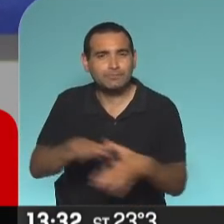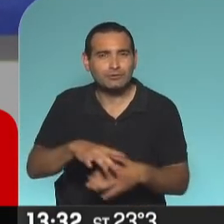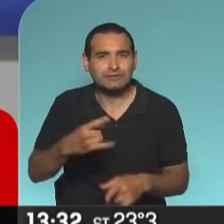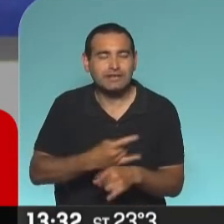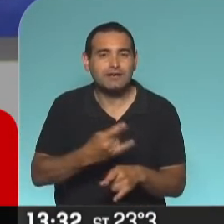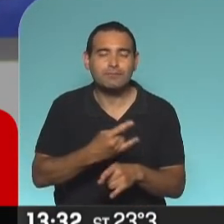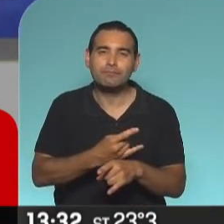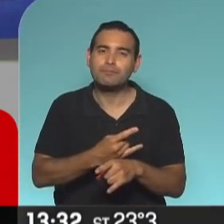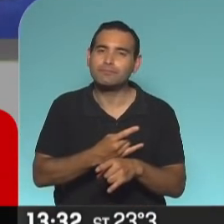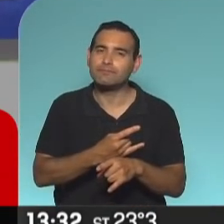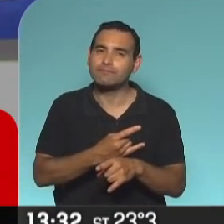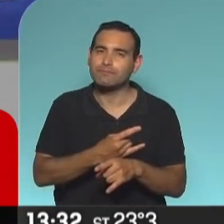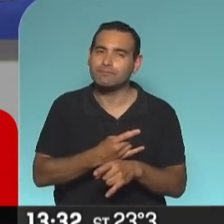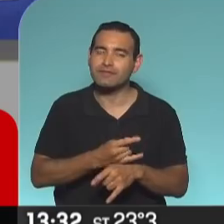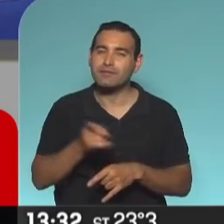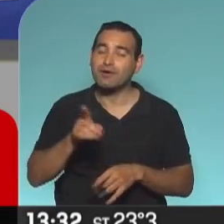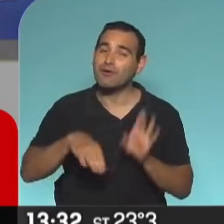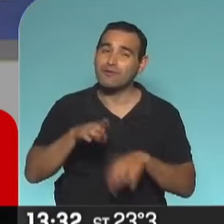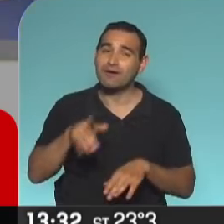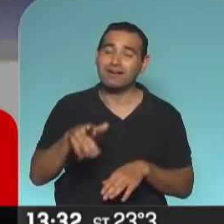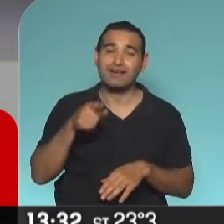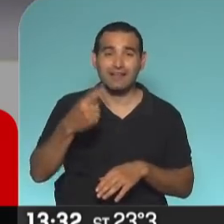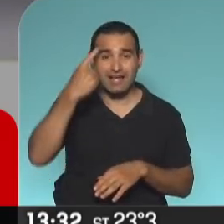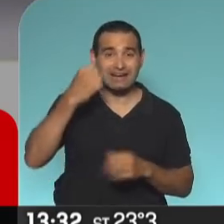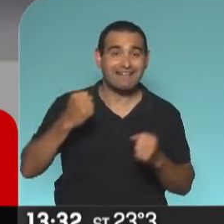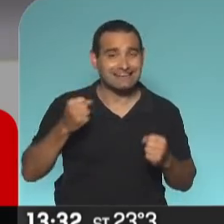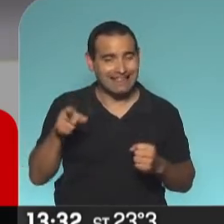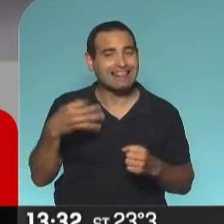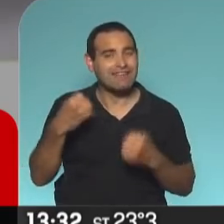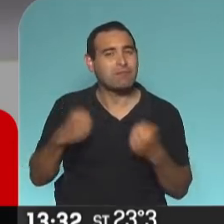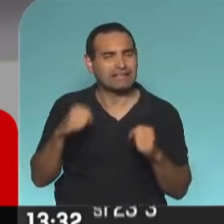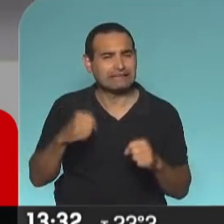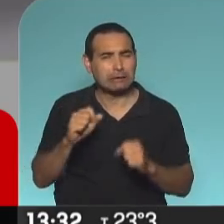Quizás lo que más tuvo que trabajar fue el cabezazo.